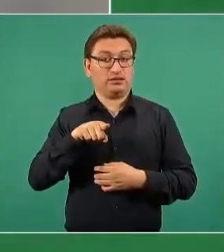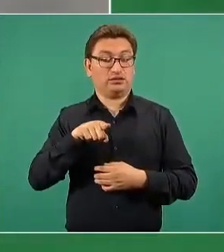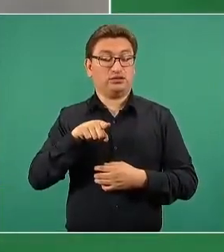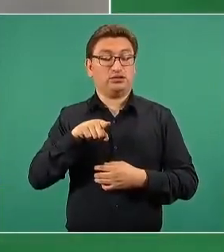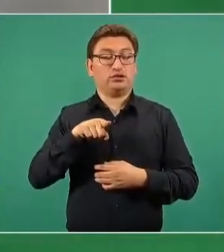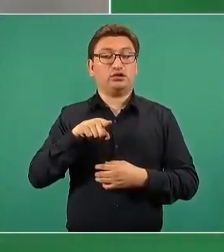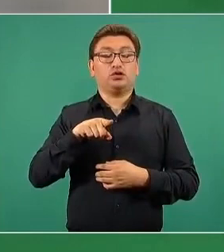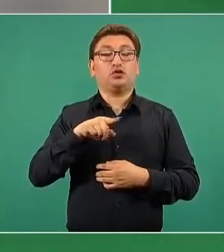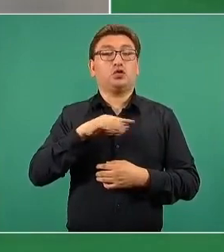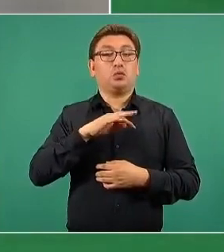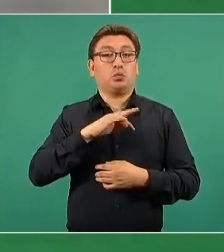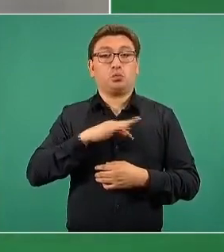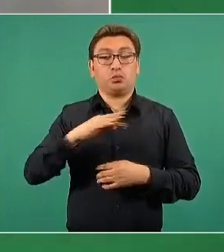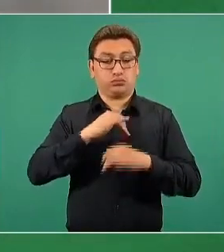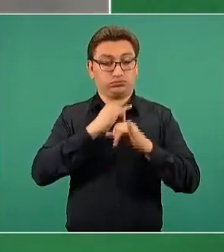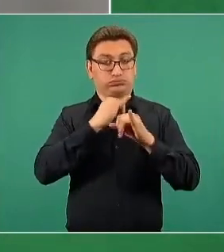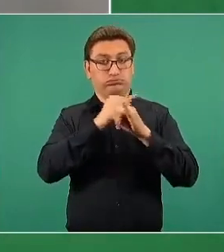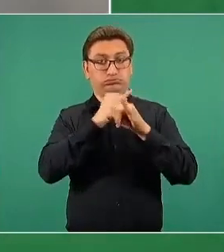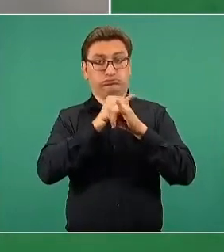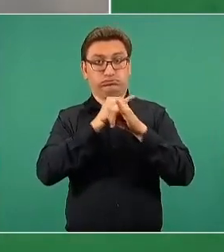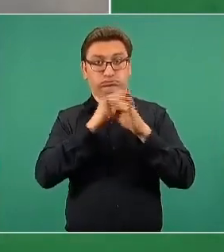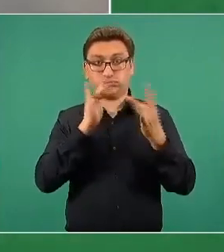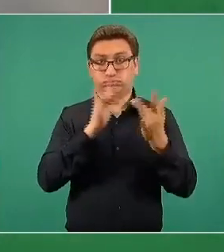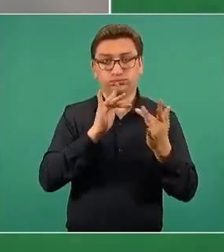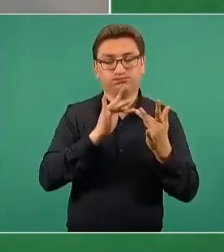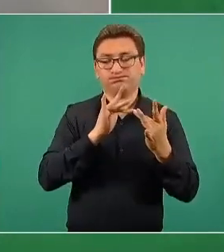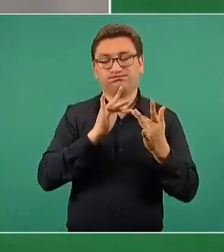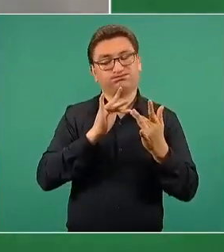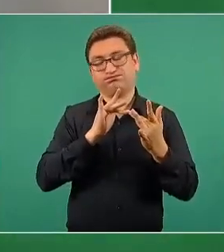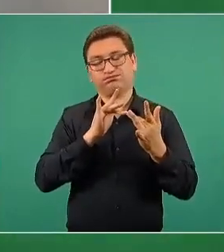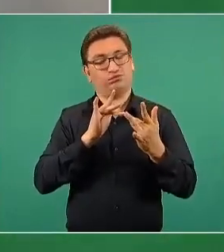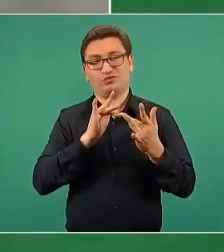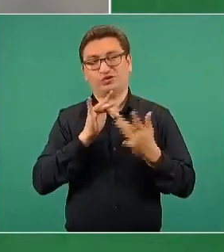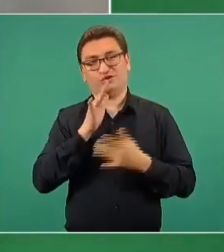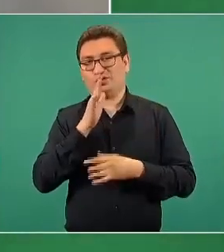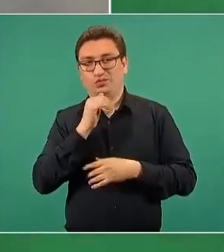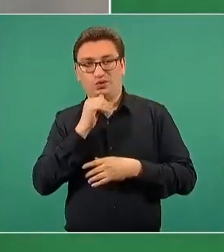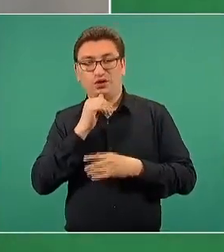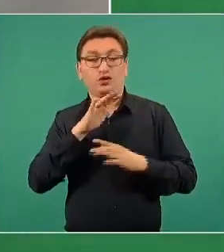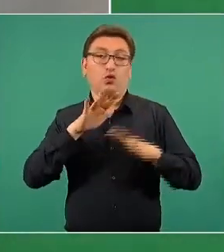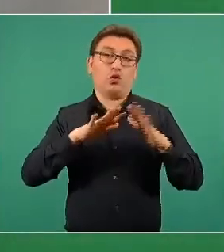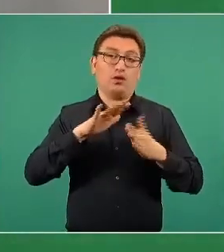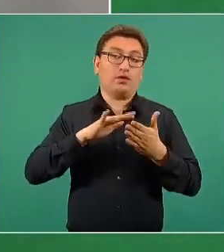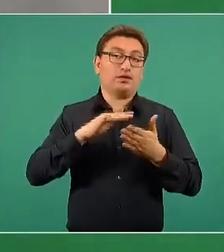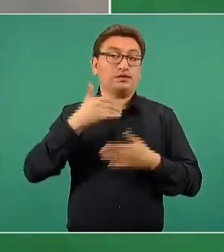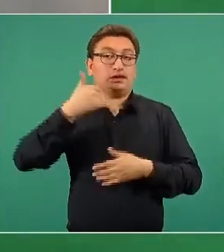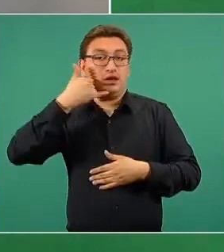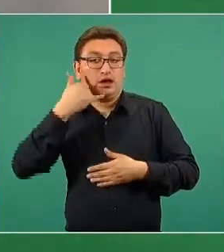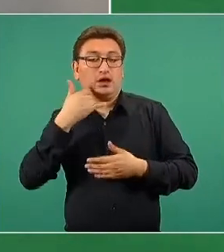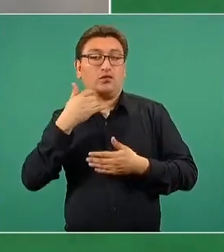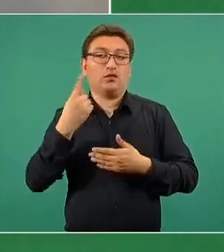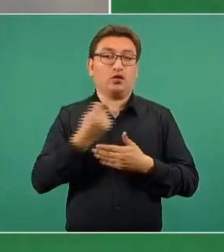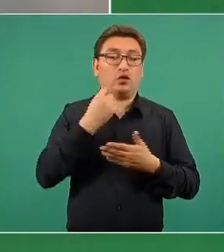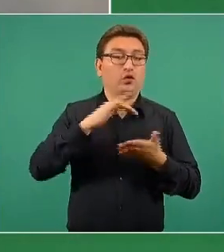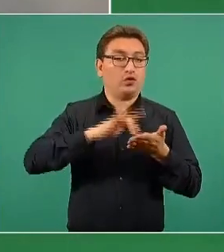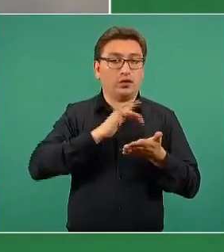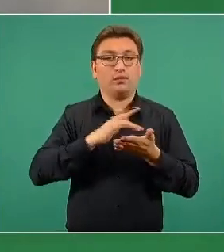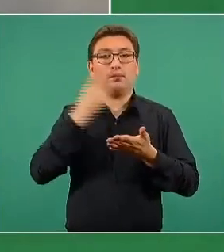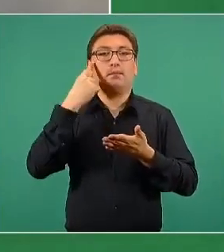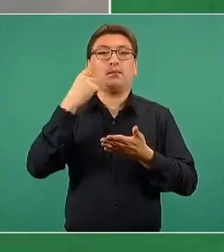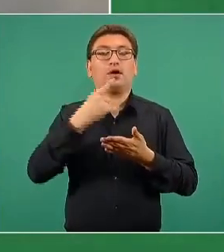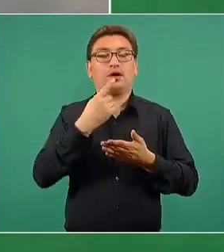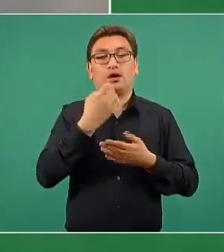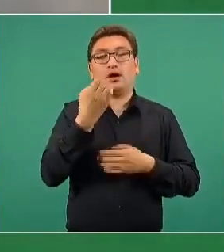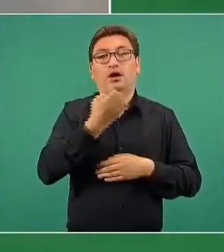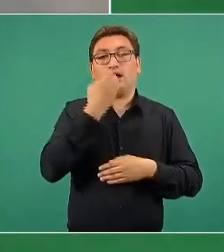con acceso a Internet o con algún dispositivo electrónico con el cual puedan tomar sus clases